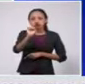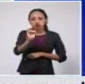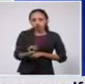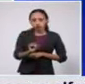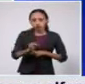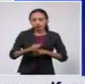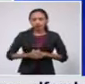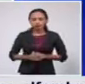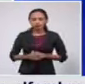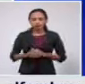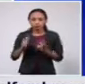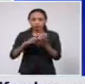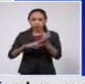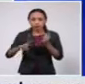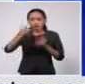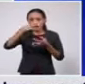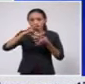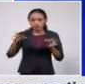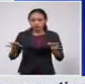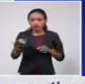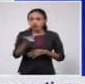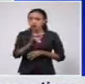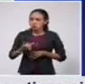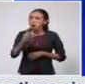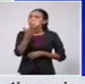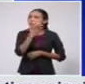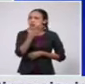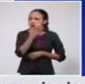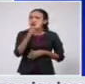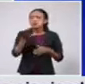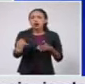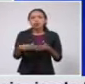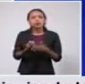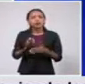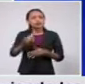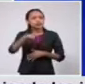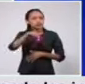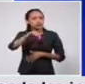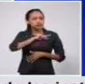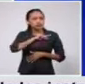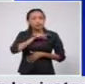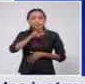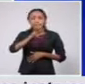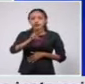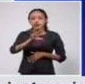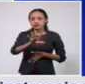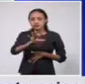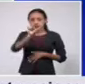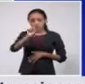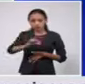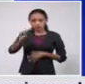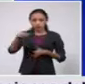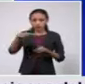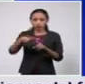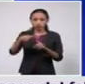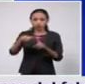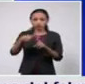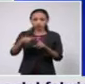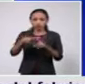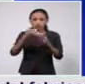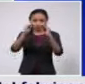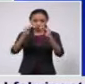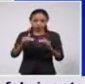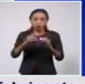Artemisa, un número de casos similar al del día de ayer, 25 casos, dispersos